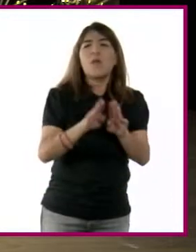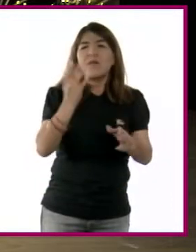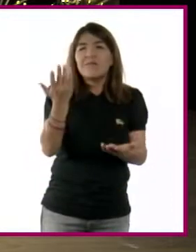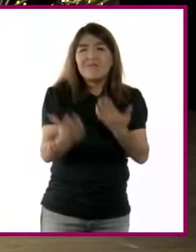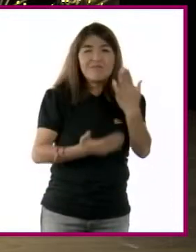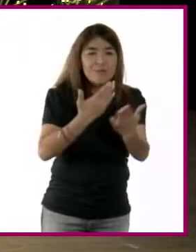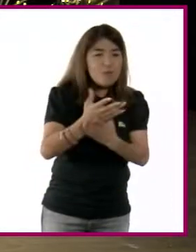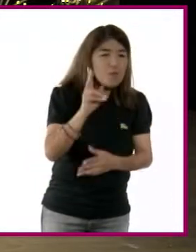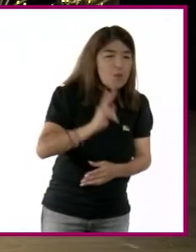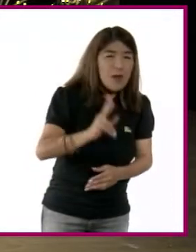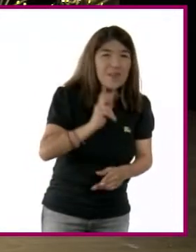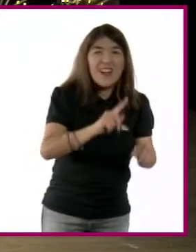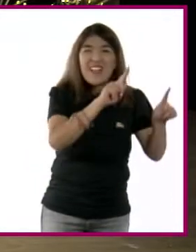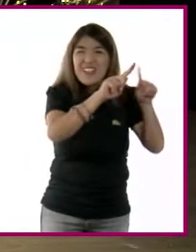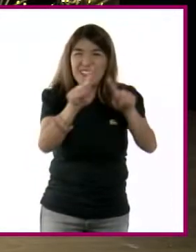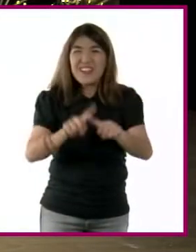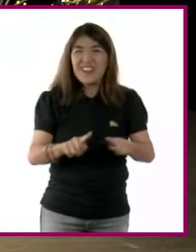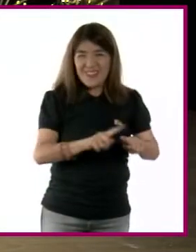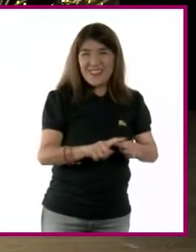parecer muy diferentes.